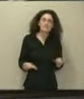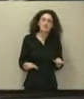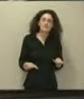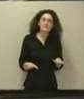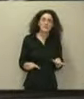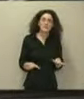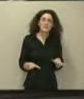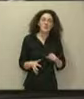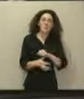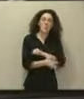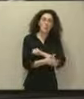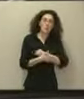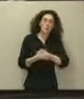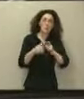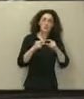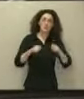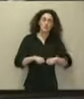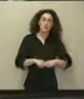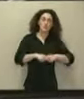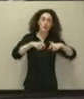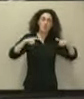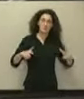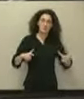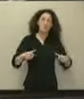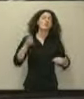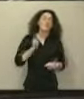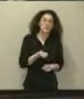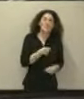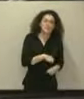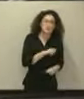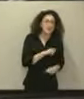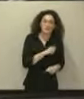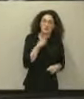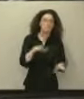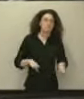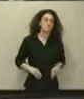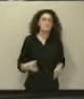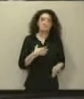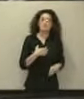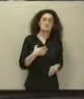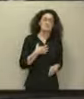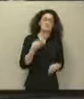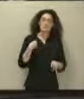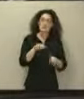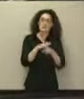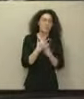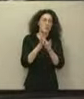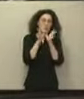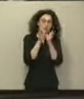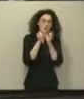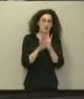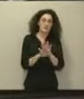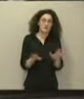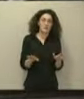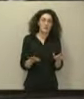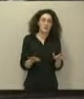aumento de la pobreza en asturias y desde luego en españa y esa es una foto ya digo a nuestro modo de ver terrible terrible porque